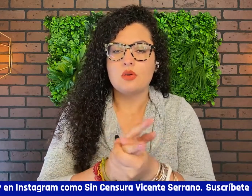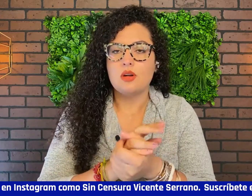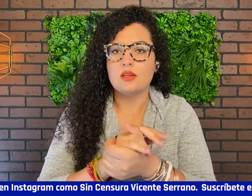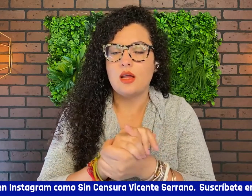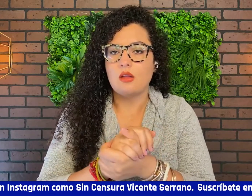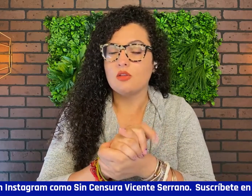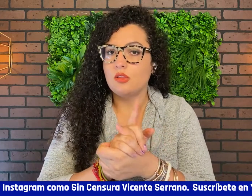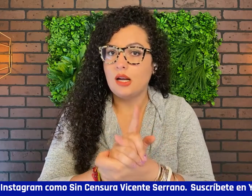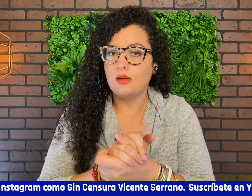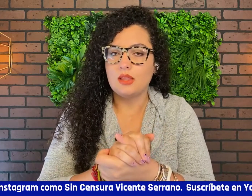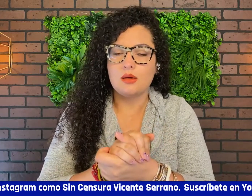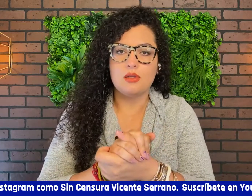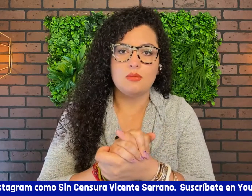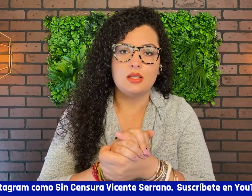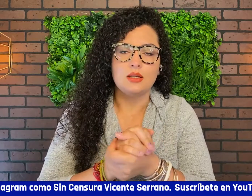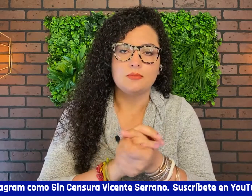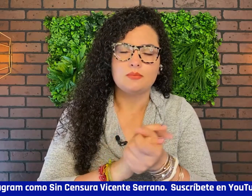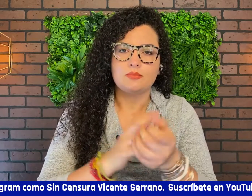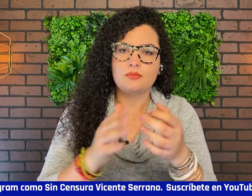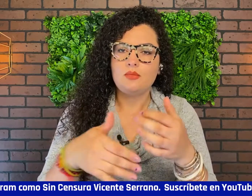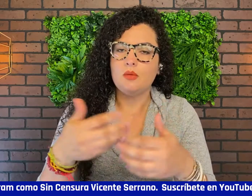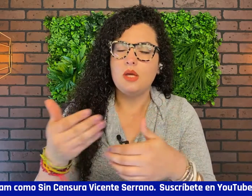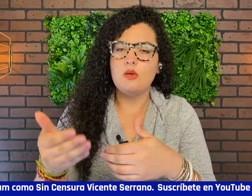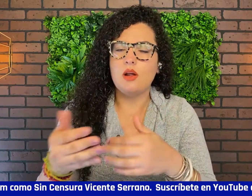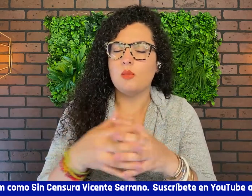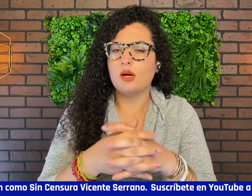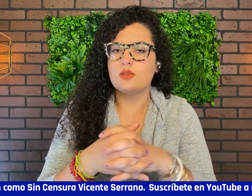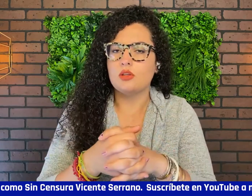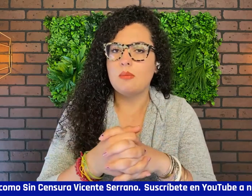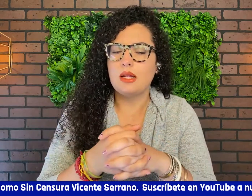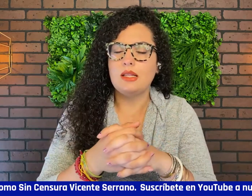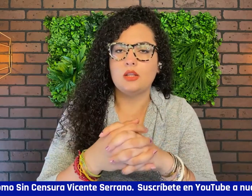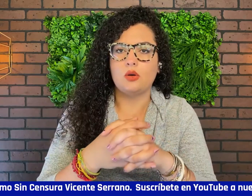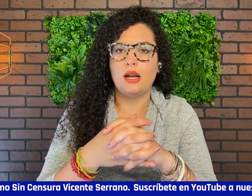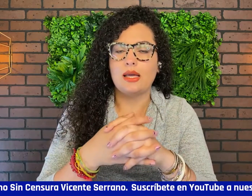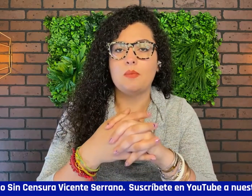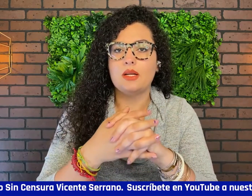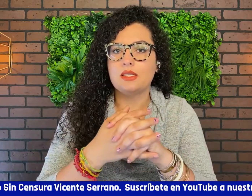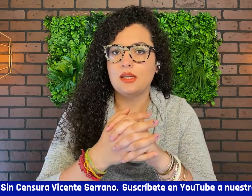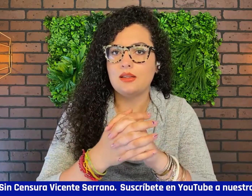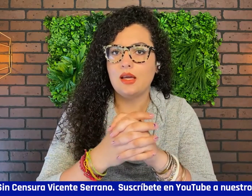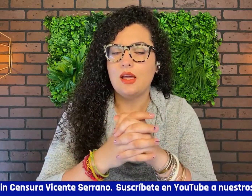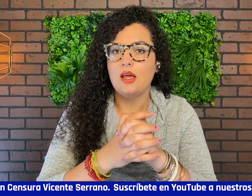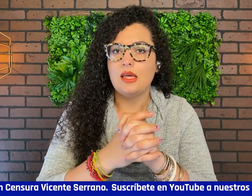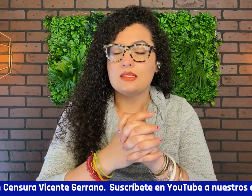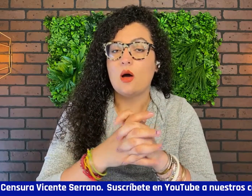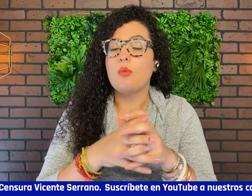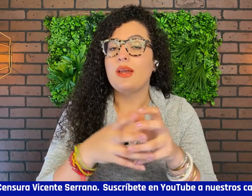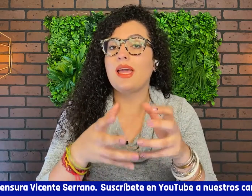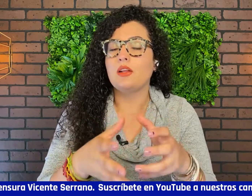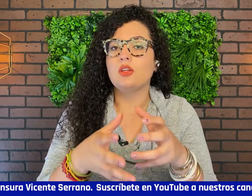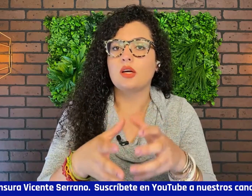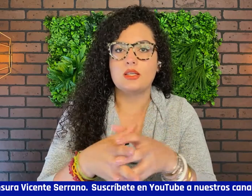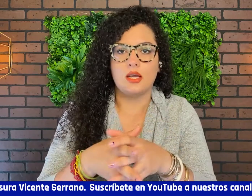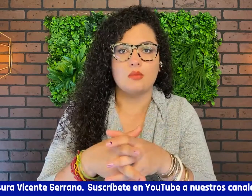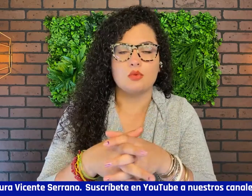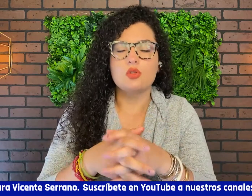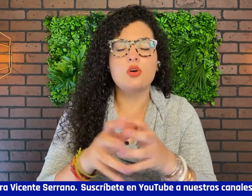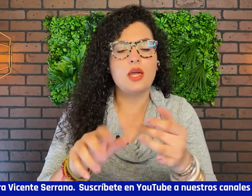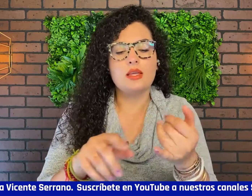Estamos en un escenario en donde lamentablemente viene una revocación de mandato a la que el presidente está obligando